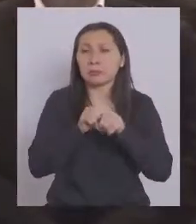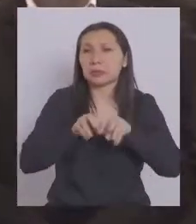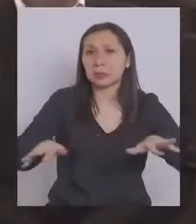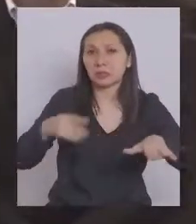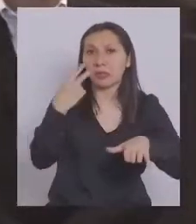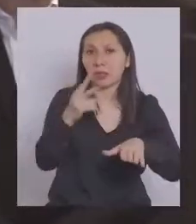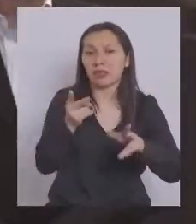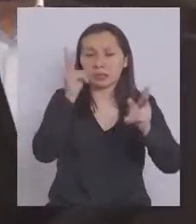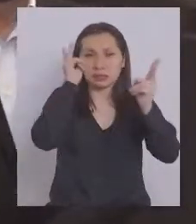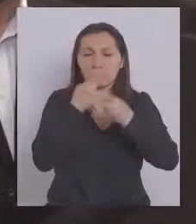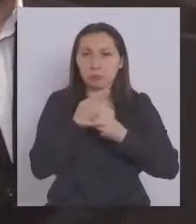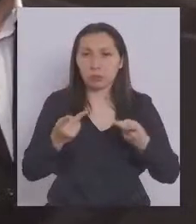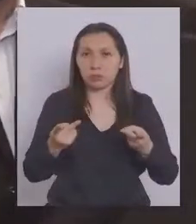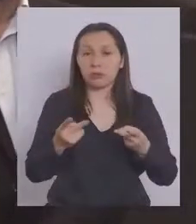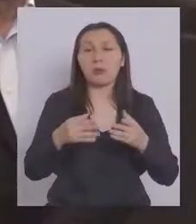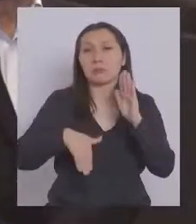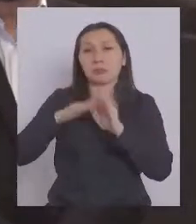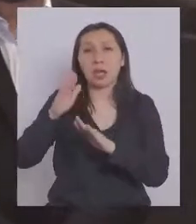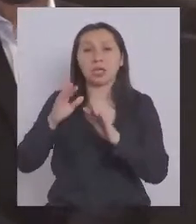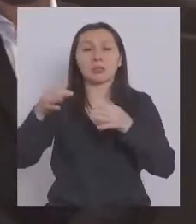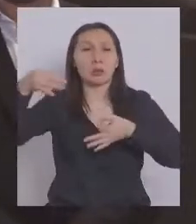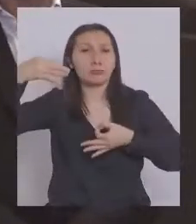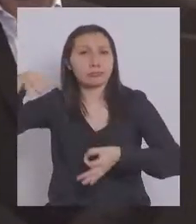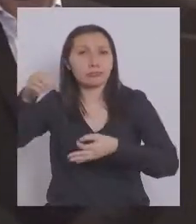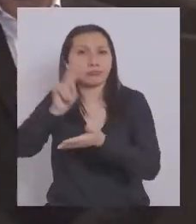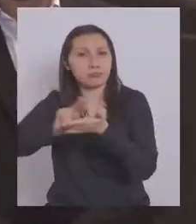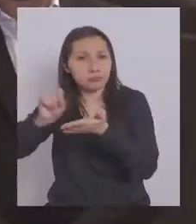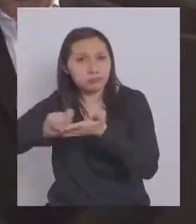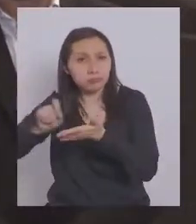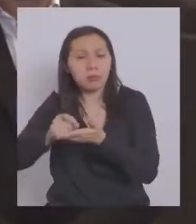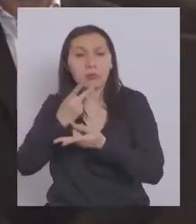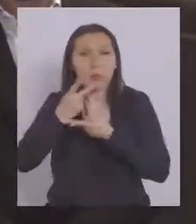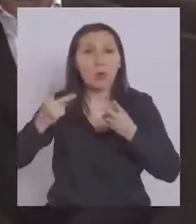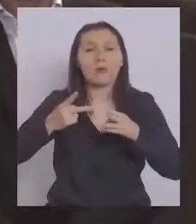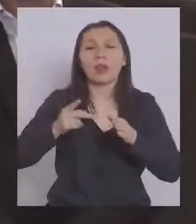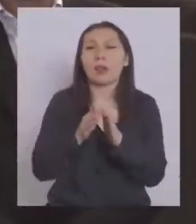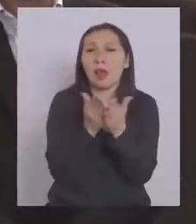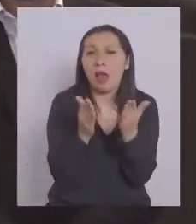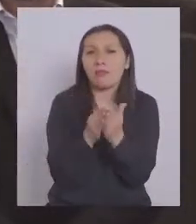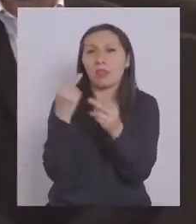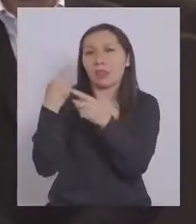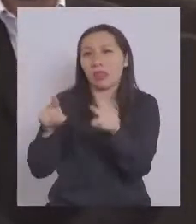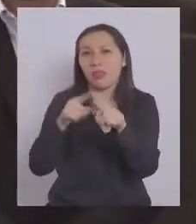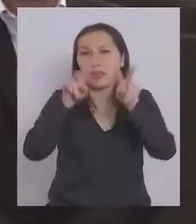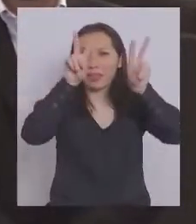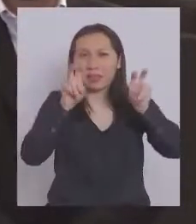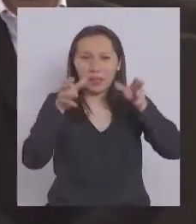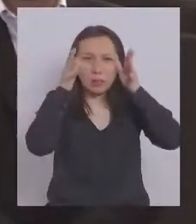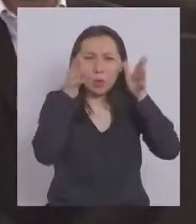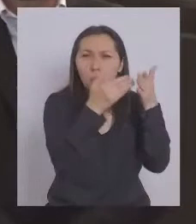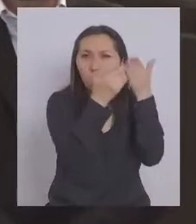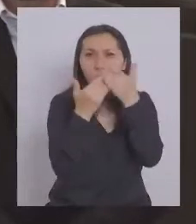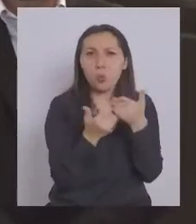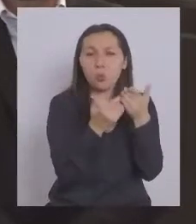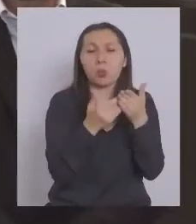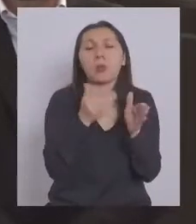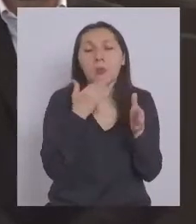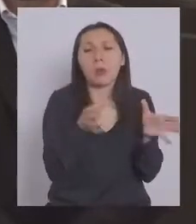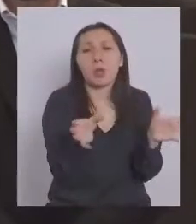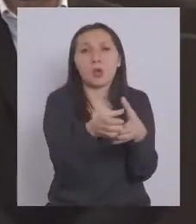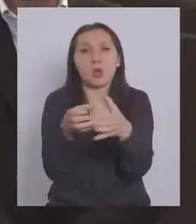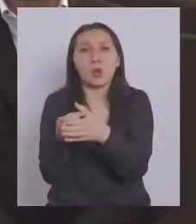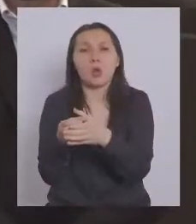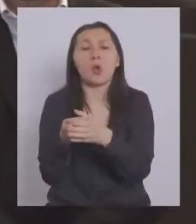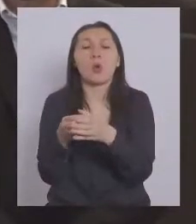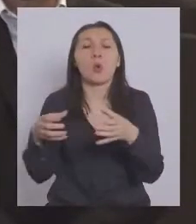mayor parte de los artículos técnicos que se han publicado en revistas de distinto tipo y en organizaciones como